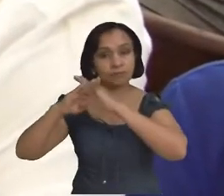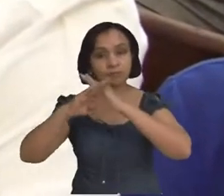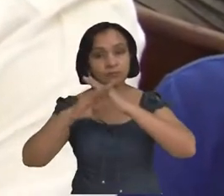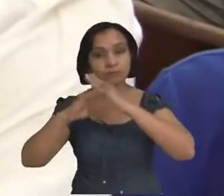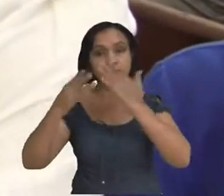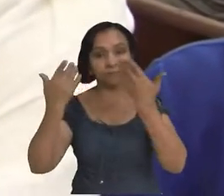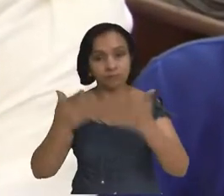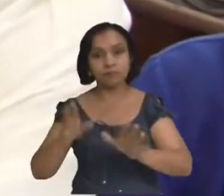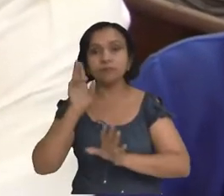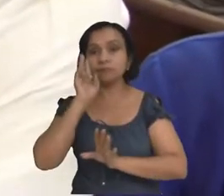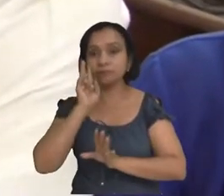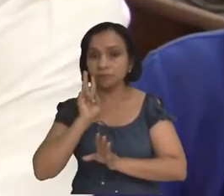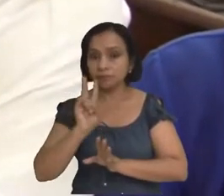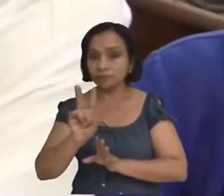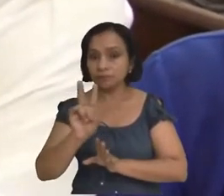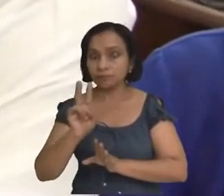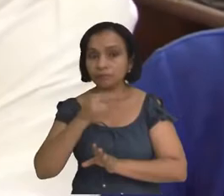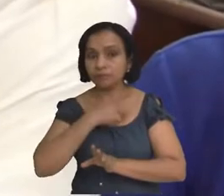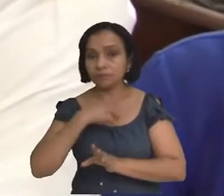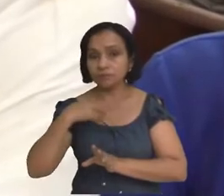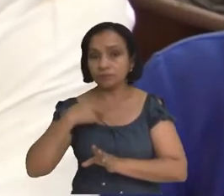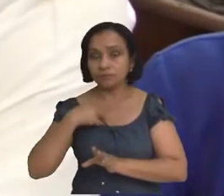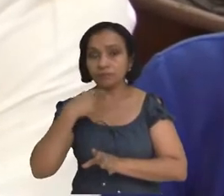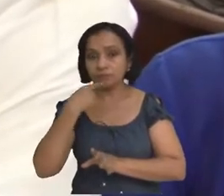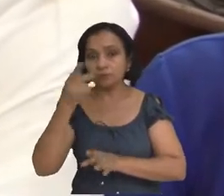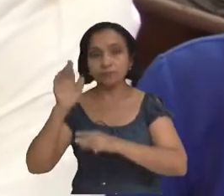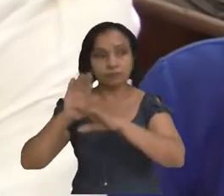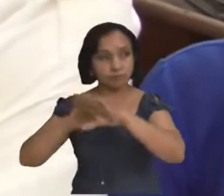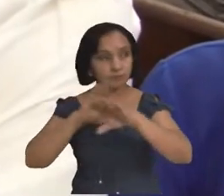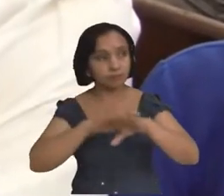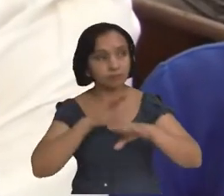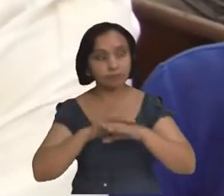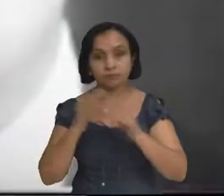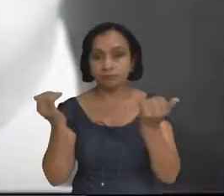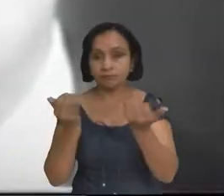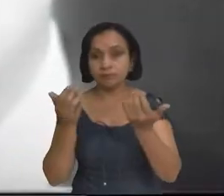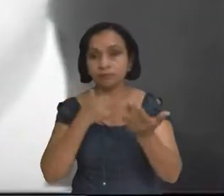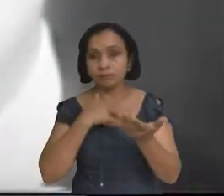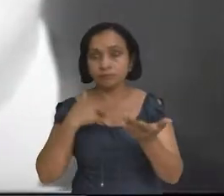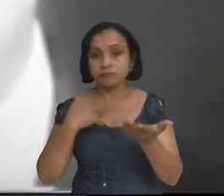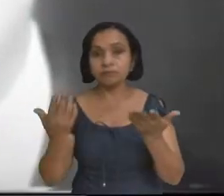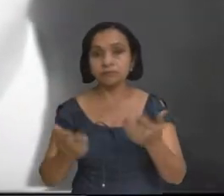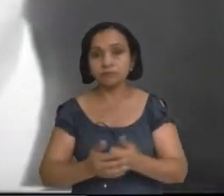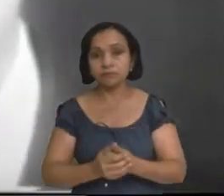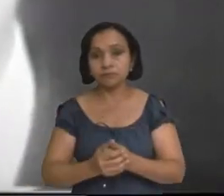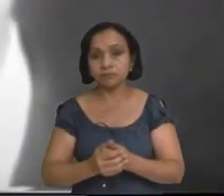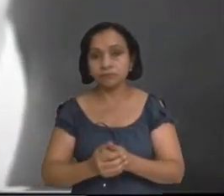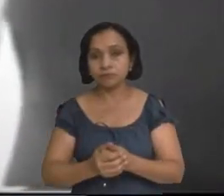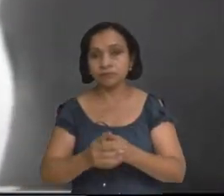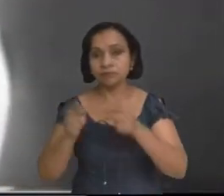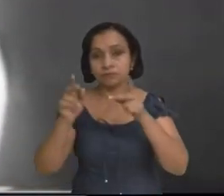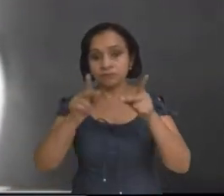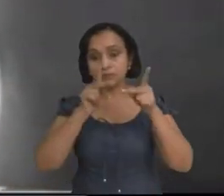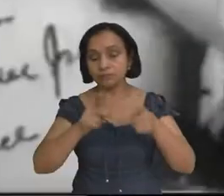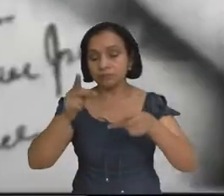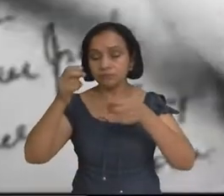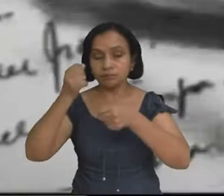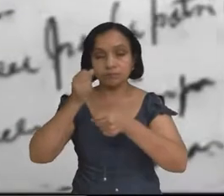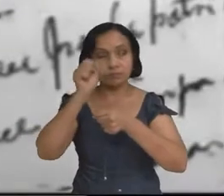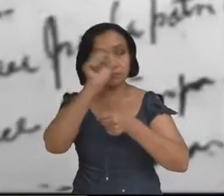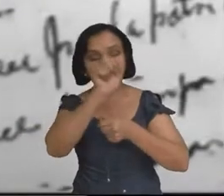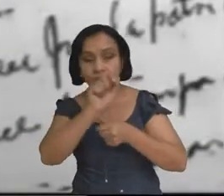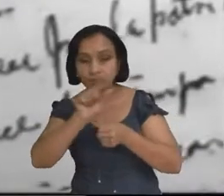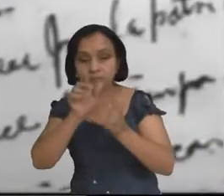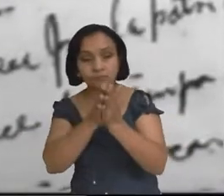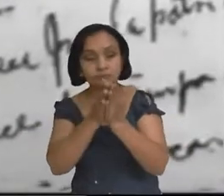venir y que ya Rubén denunciaba desde esa época. El autor de grandes obras como Azul,